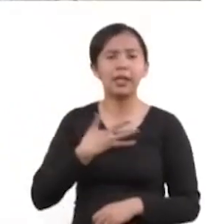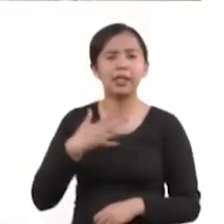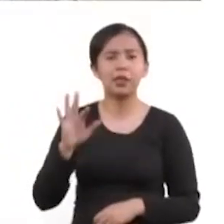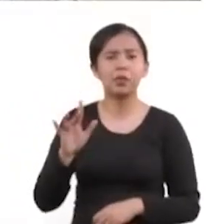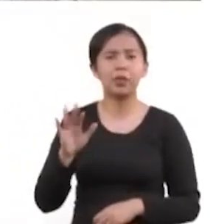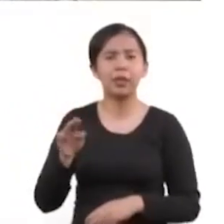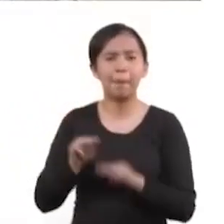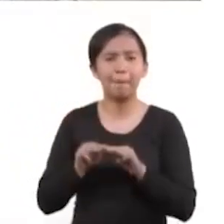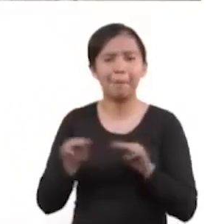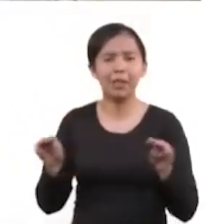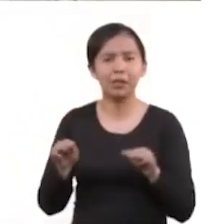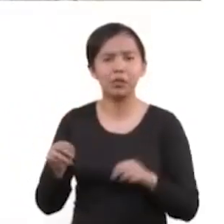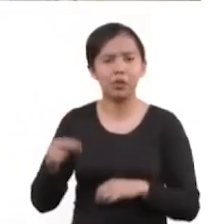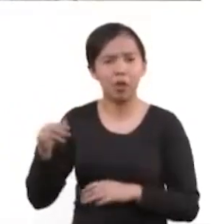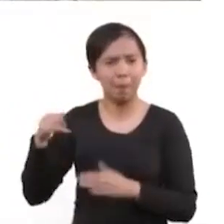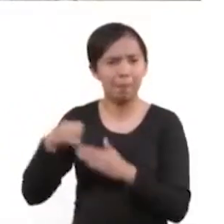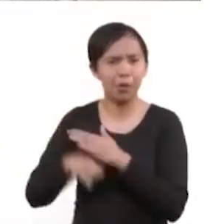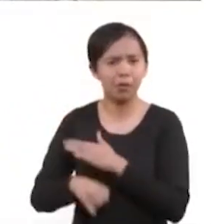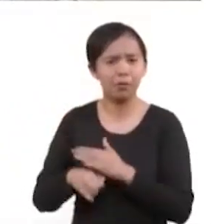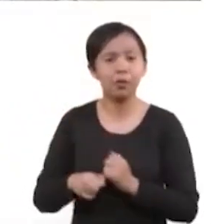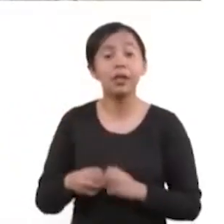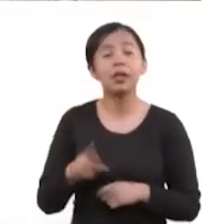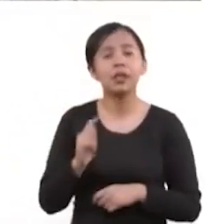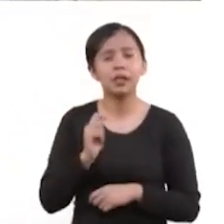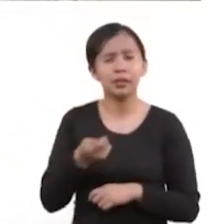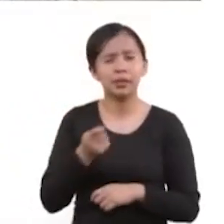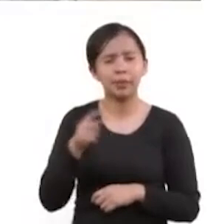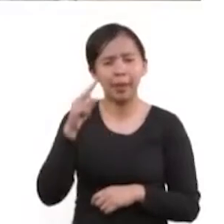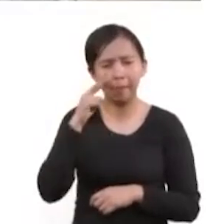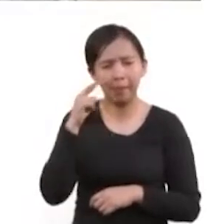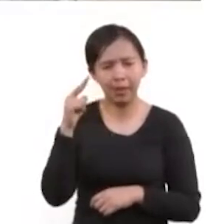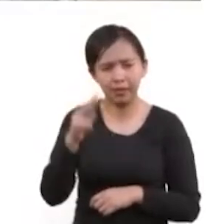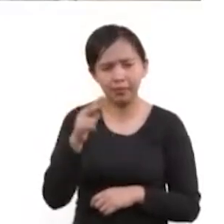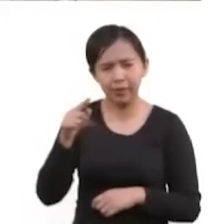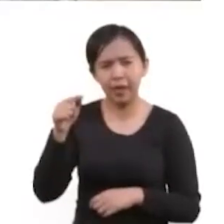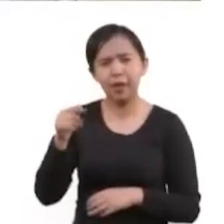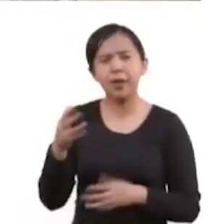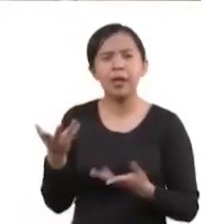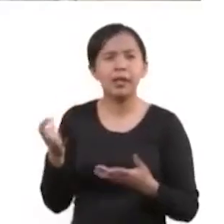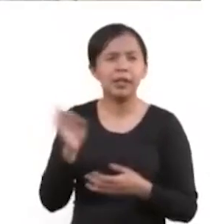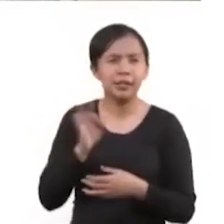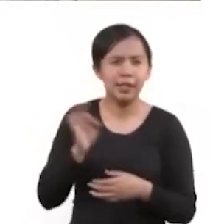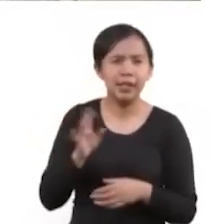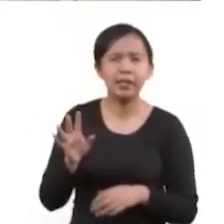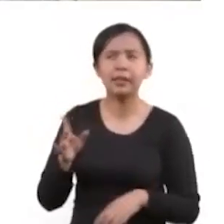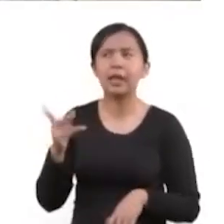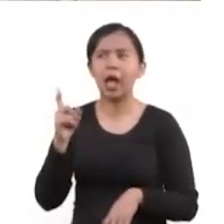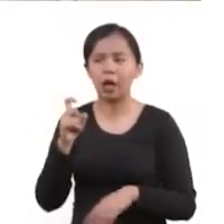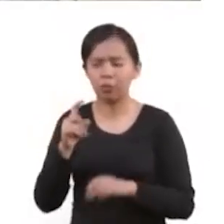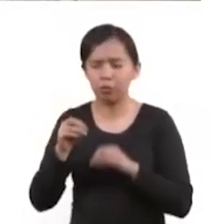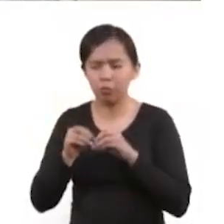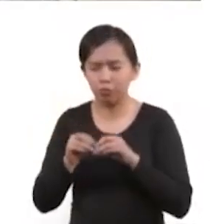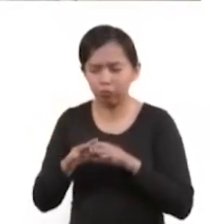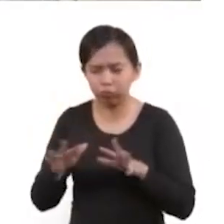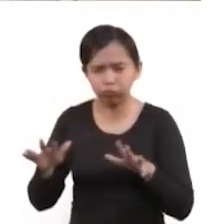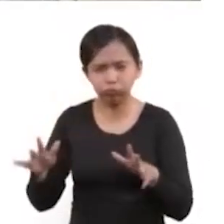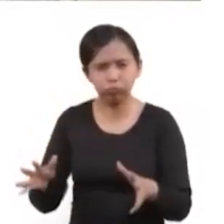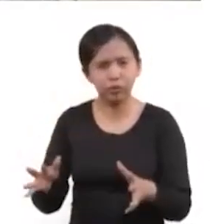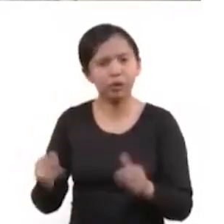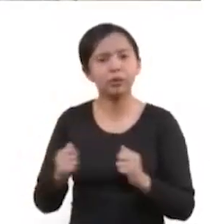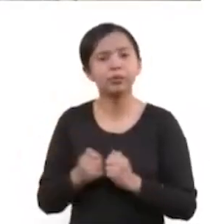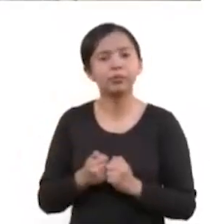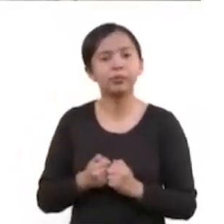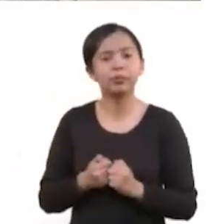estrato duro, y eso lo que origina es que cuando hay un hundimiento diferencial por extracción de agua, por la sobreexplotación de los mantos